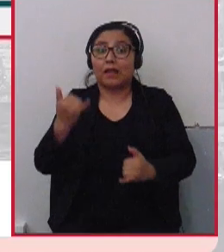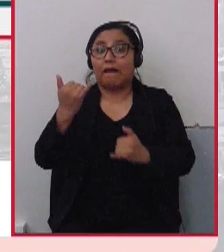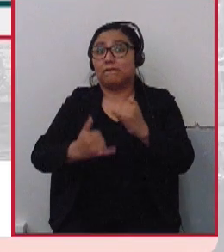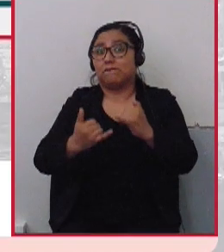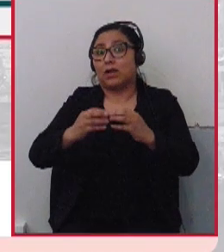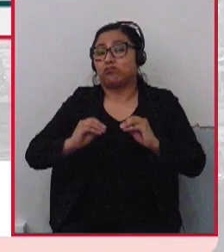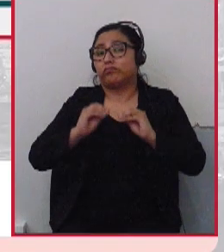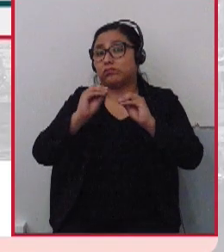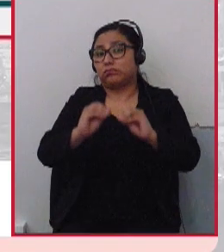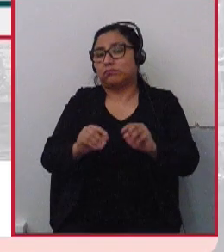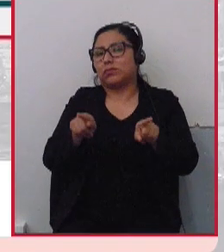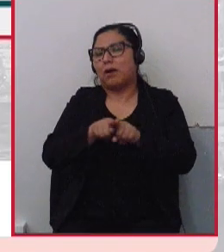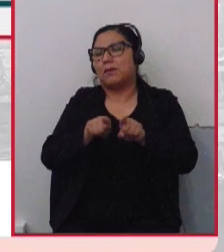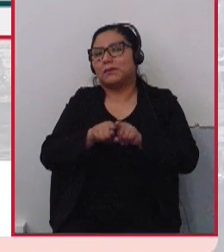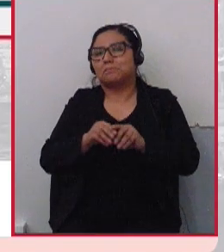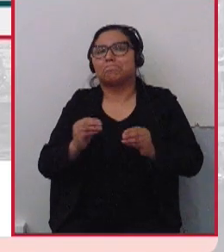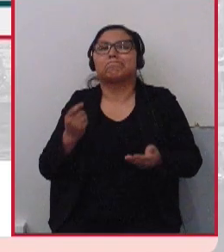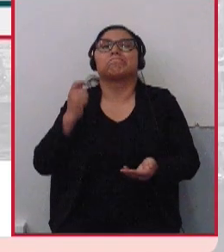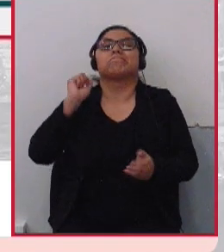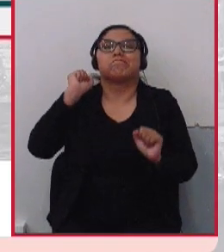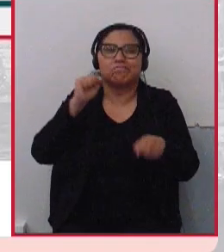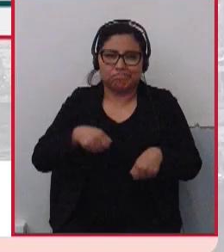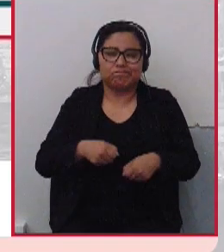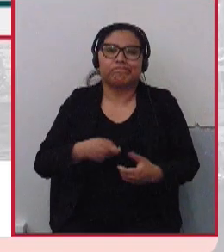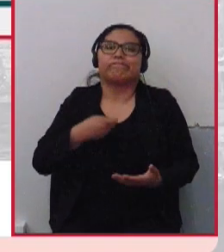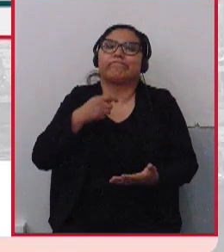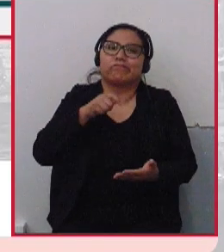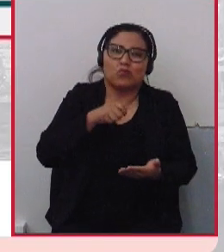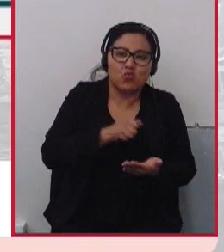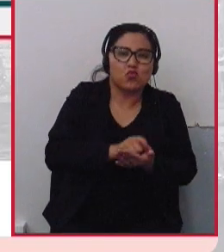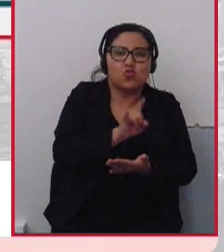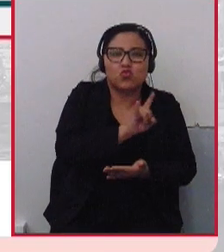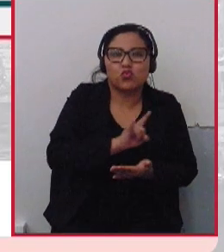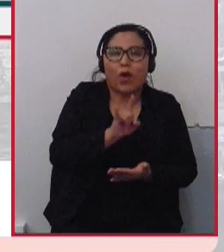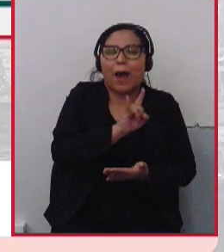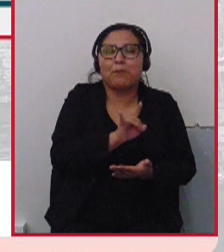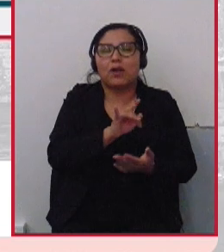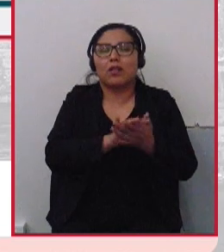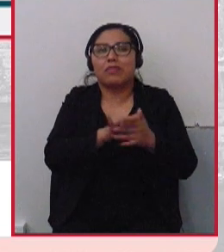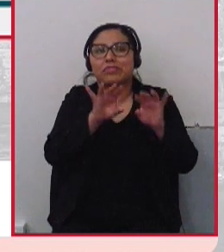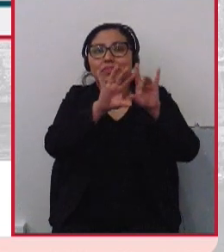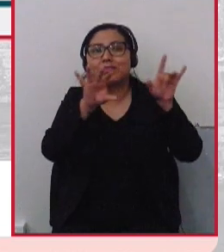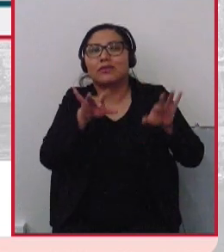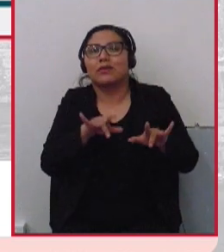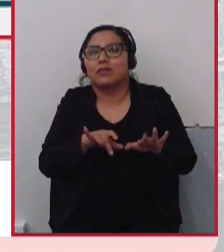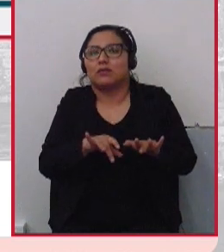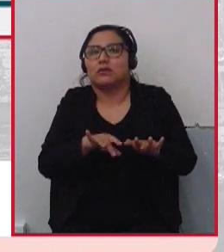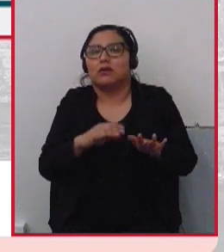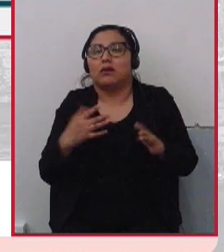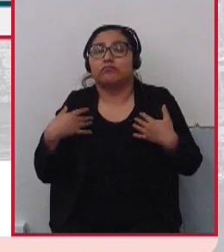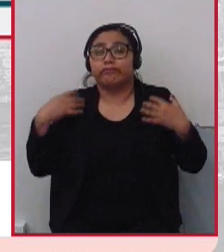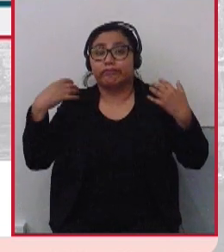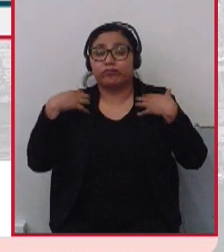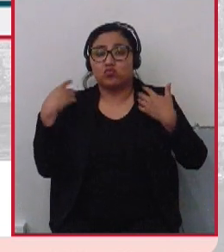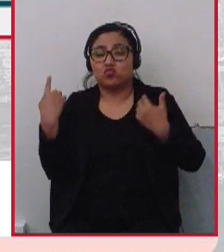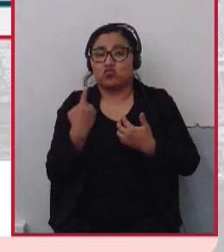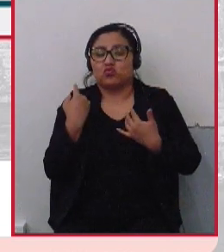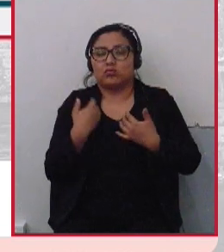finalmente apostamos por la digitalización. Somos una operación autónoma con un centro de control